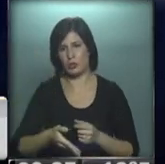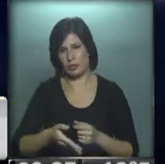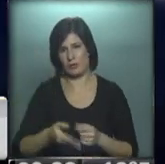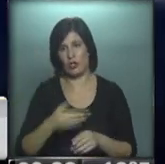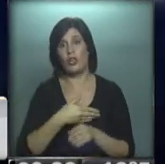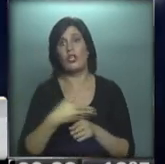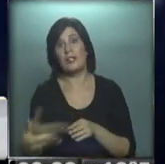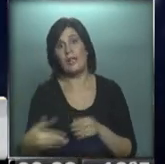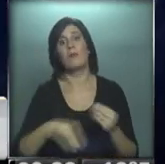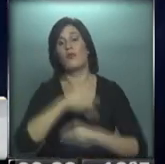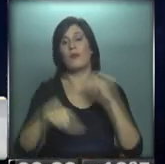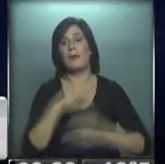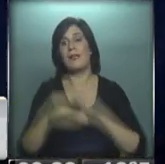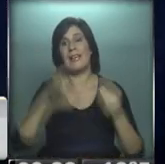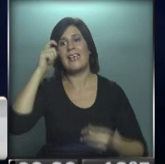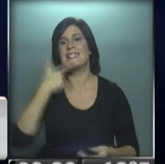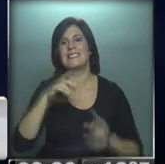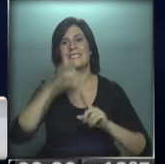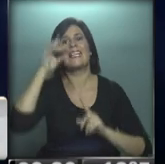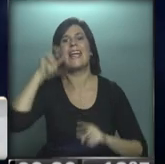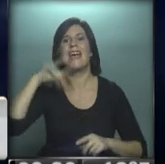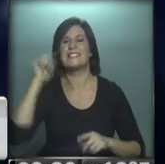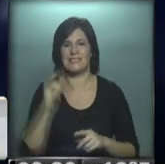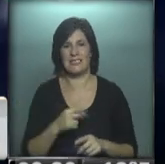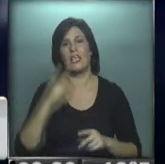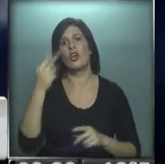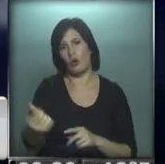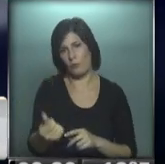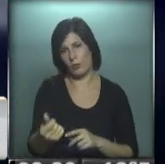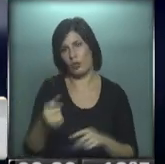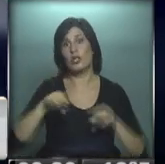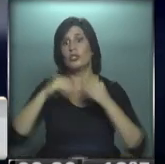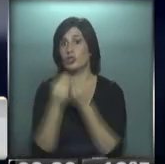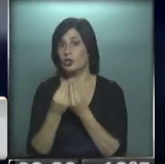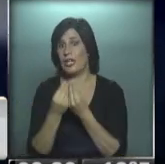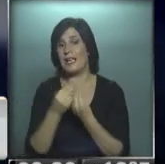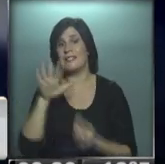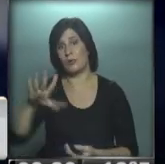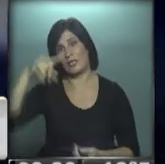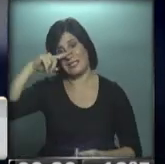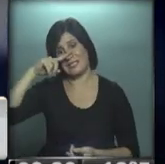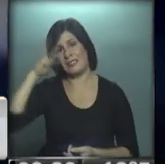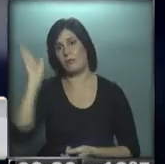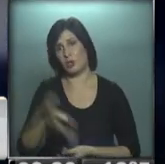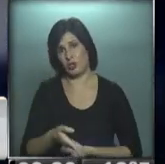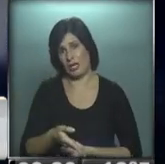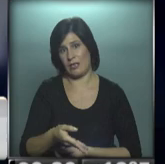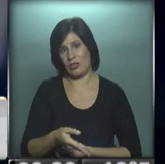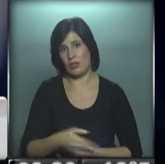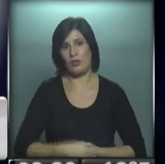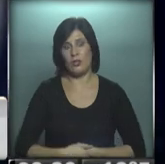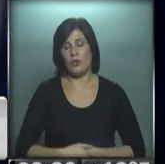Eskenazi siguió sumando acciones hasta totalizar más del 25% del paquete accionario. Repsol tenía para entonces